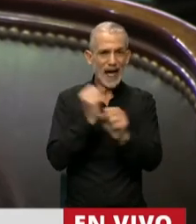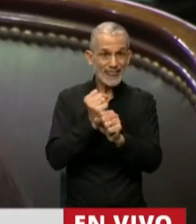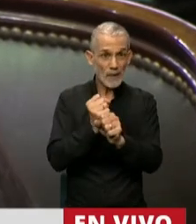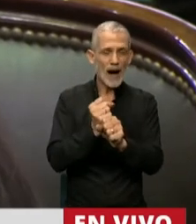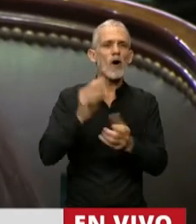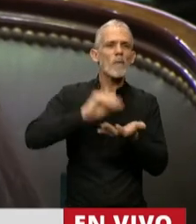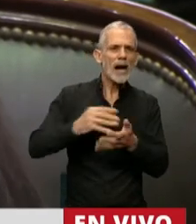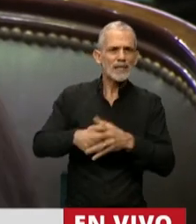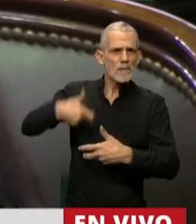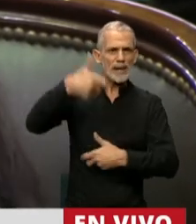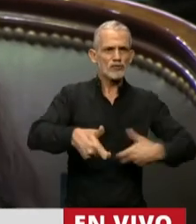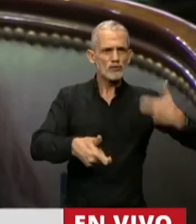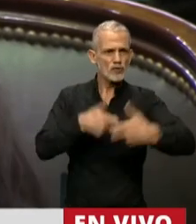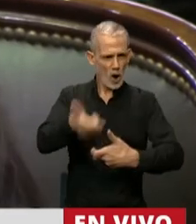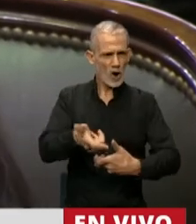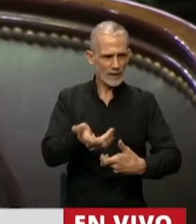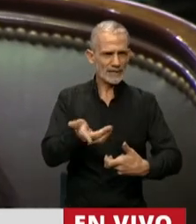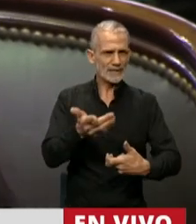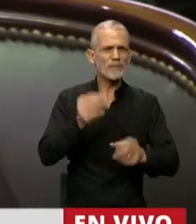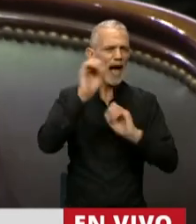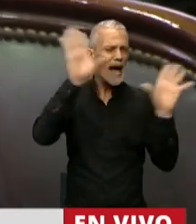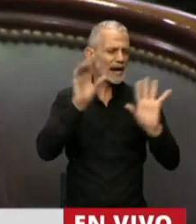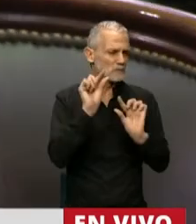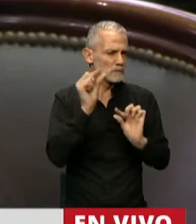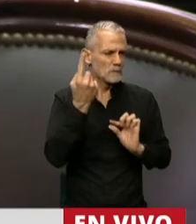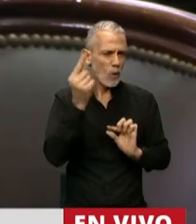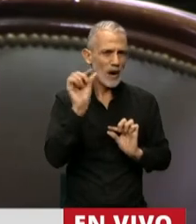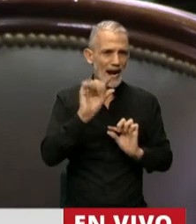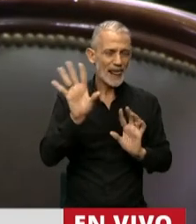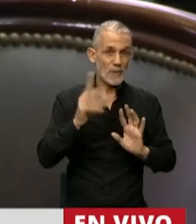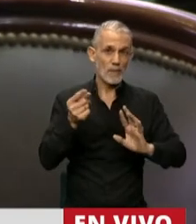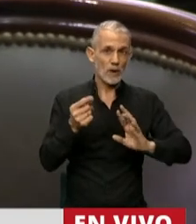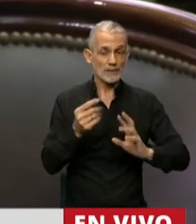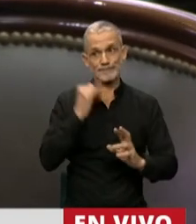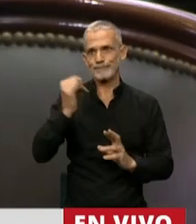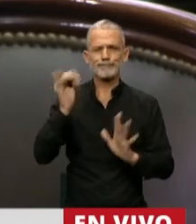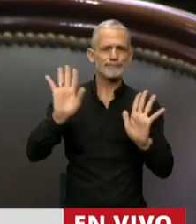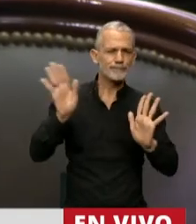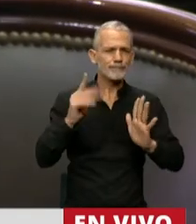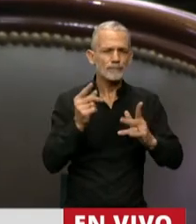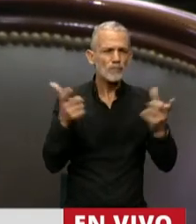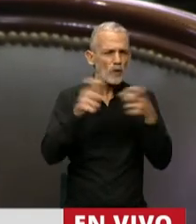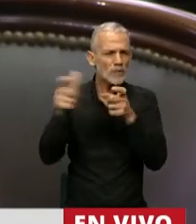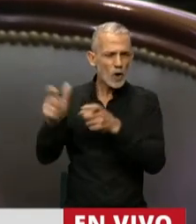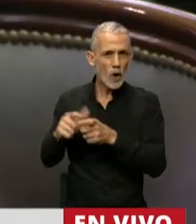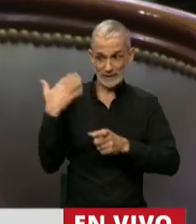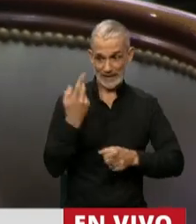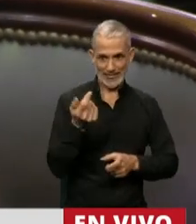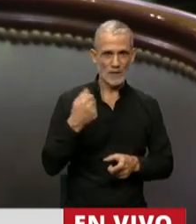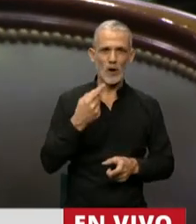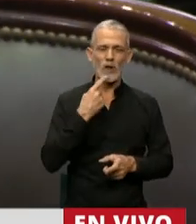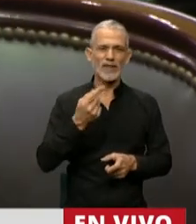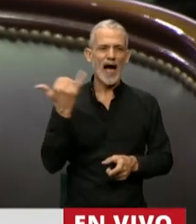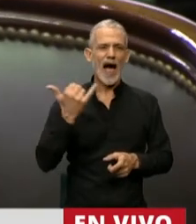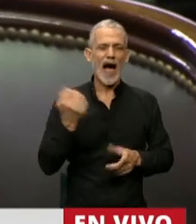la multiplicación de inversiones. Y en esto una sola aclaración final, porque se ha dicho en algunas comisiones últimamente que tenemos